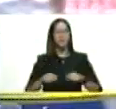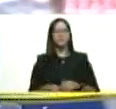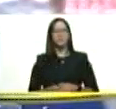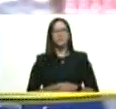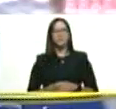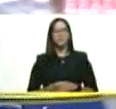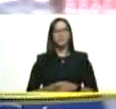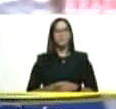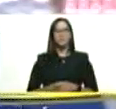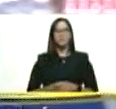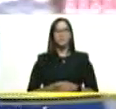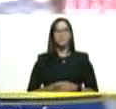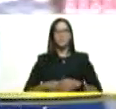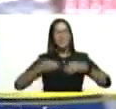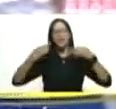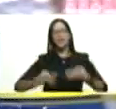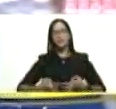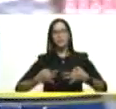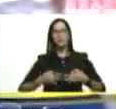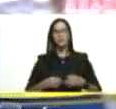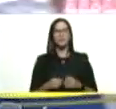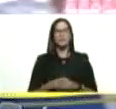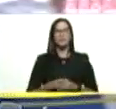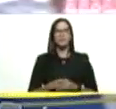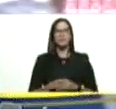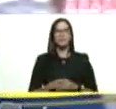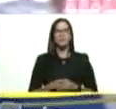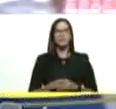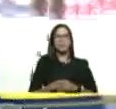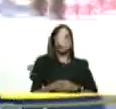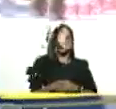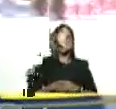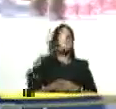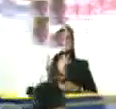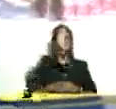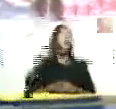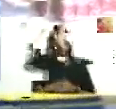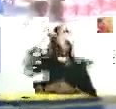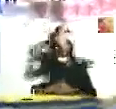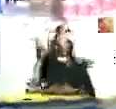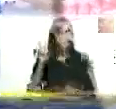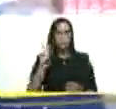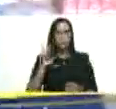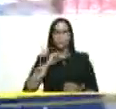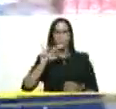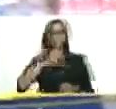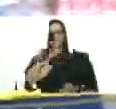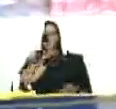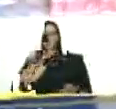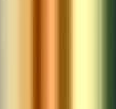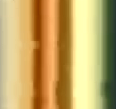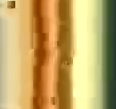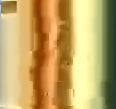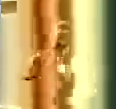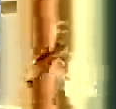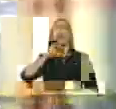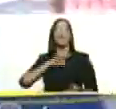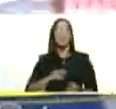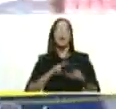Dificultades hemos pasado, las hemos enfrentado y las hemos ido superando. Como dice Héctor Rodríguez, empoderando al